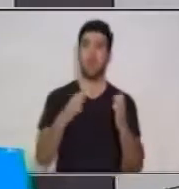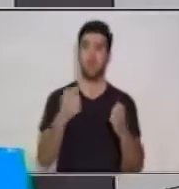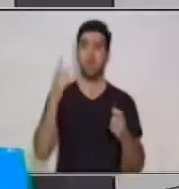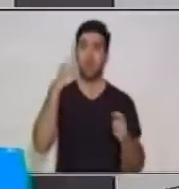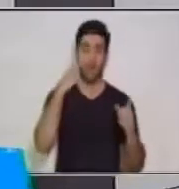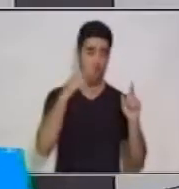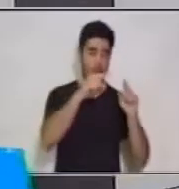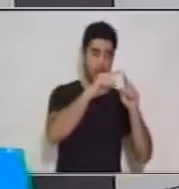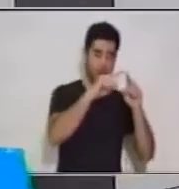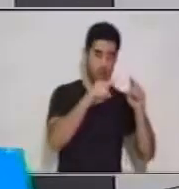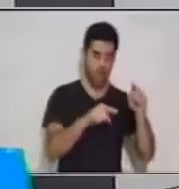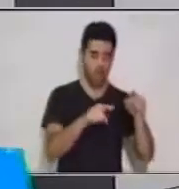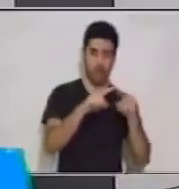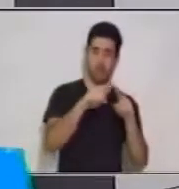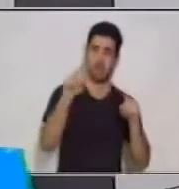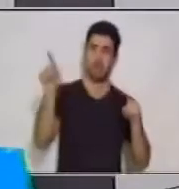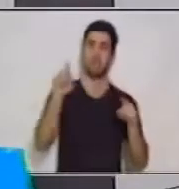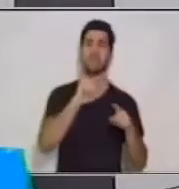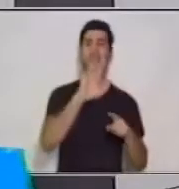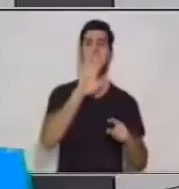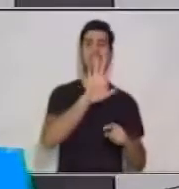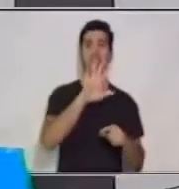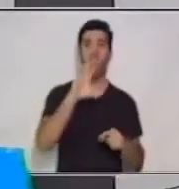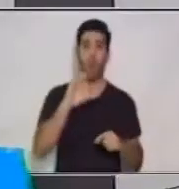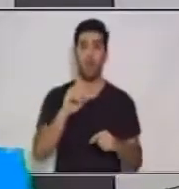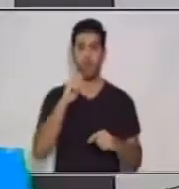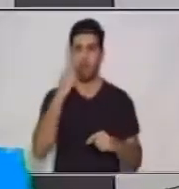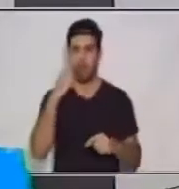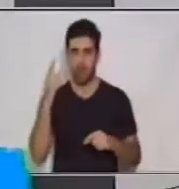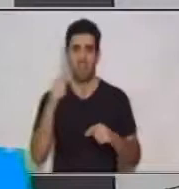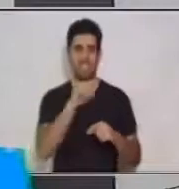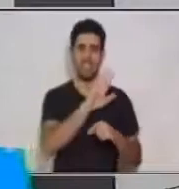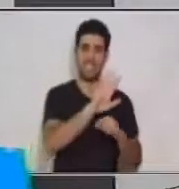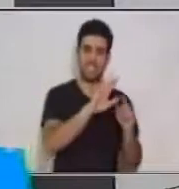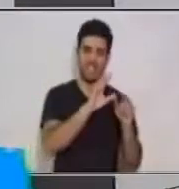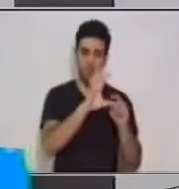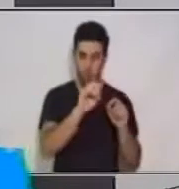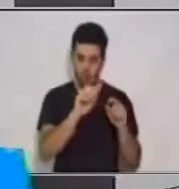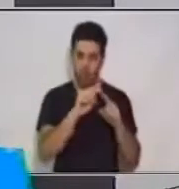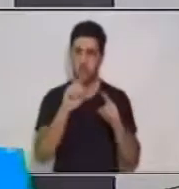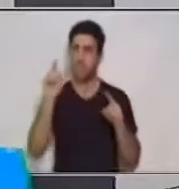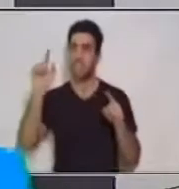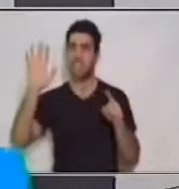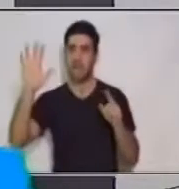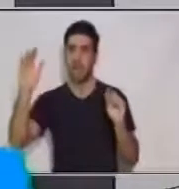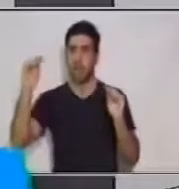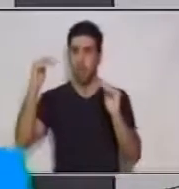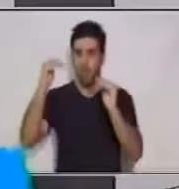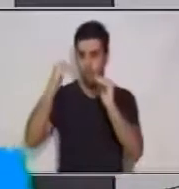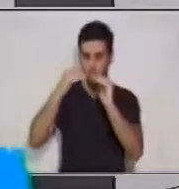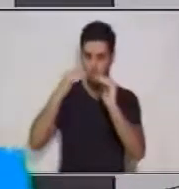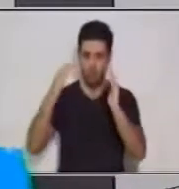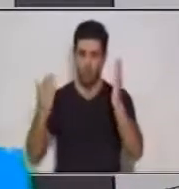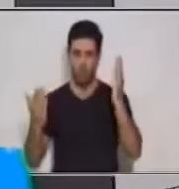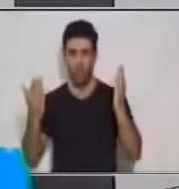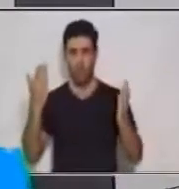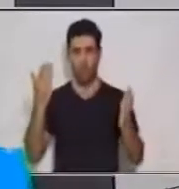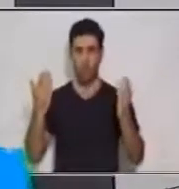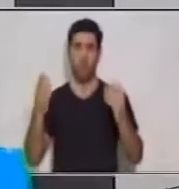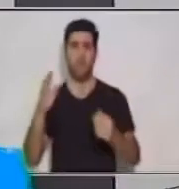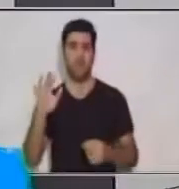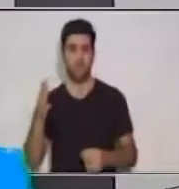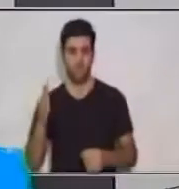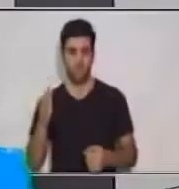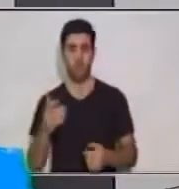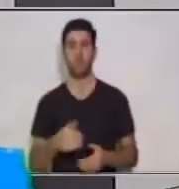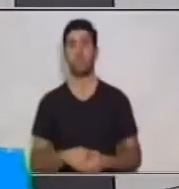también que este vértice tiene de tamaño 50 grados. Recuerda que anteriormente ya medimos 50